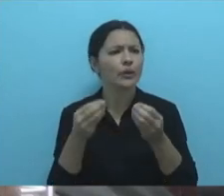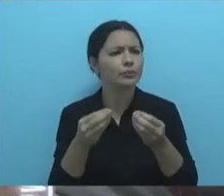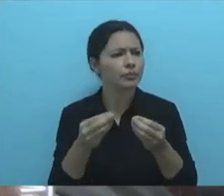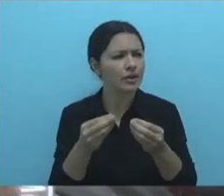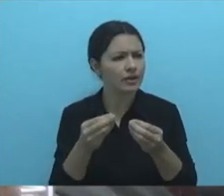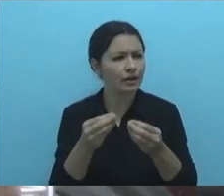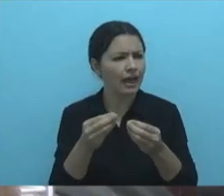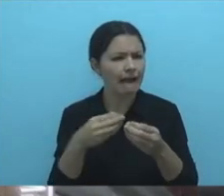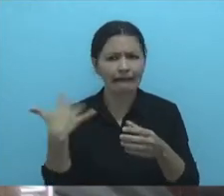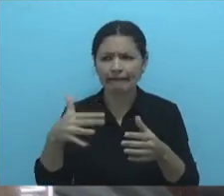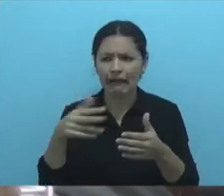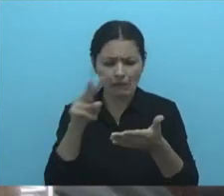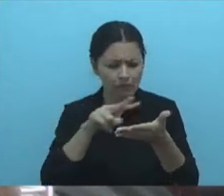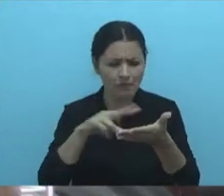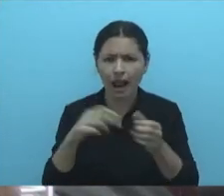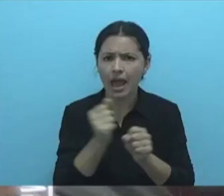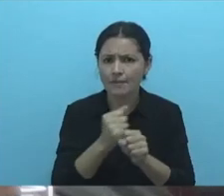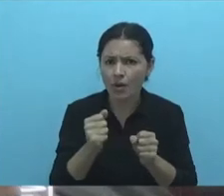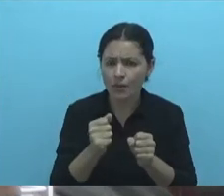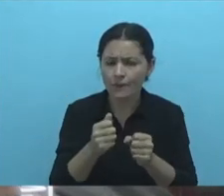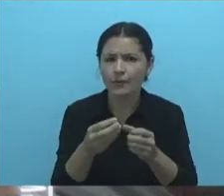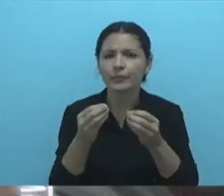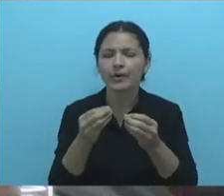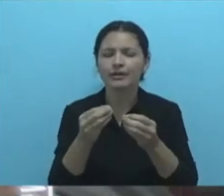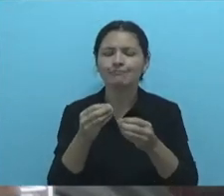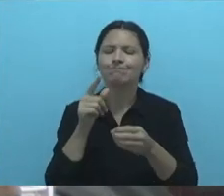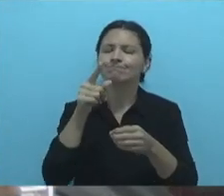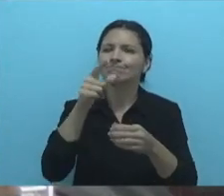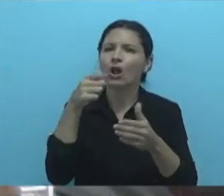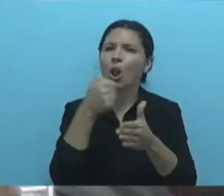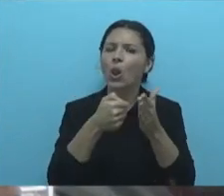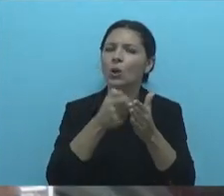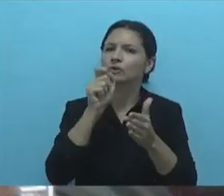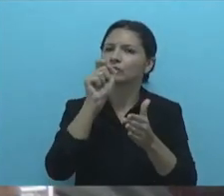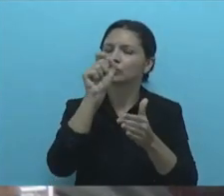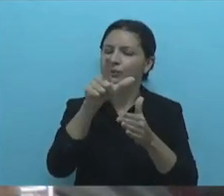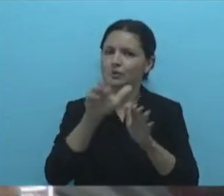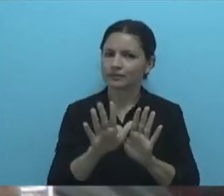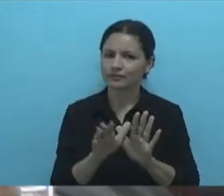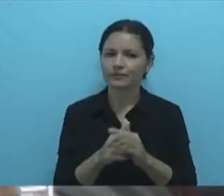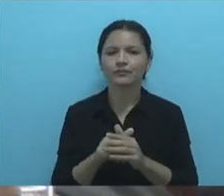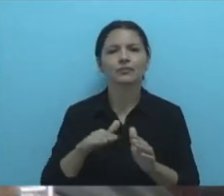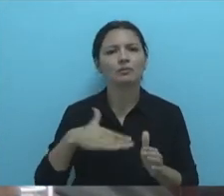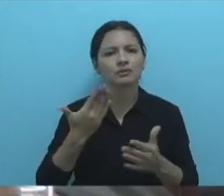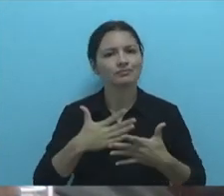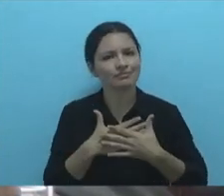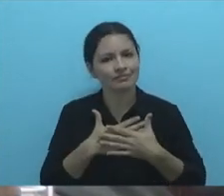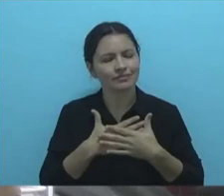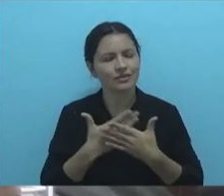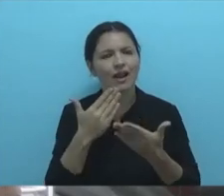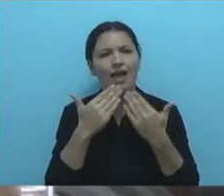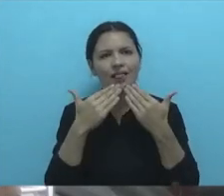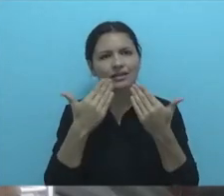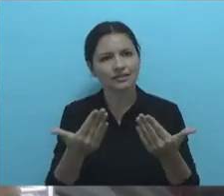la lucha de todas ustedes y para terminar simplemente eso reconocerles y agradecerles